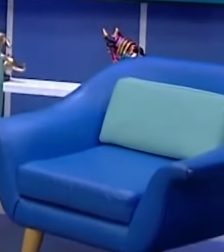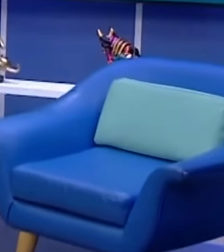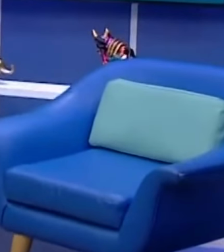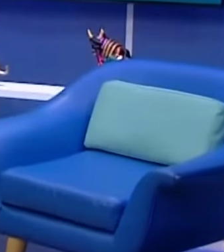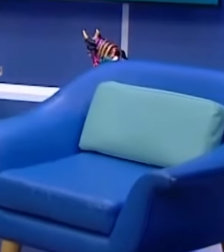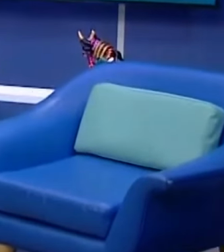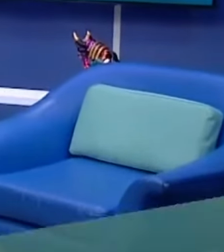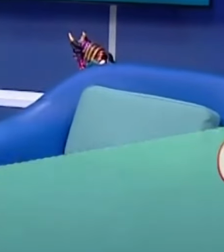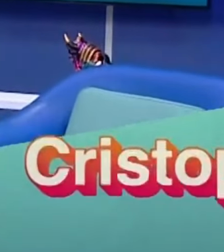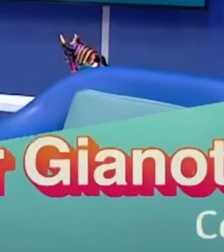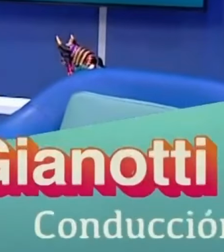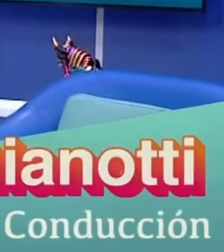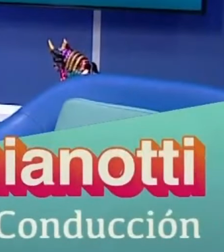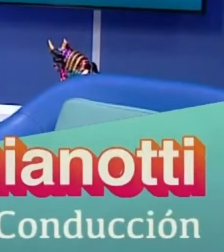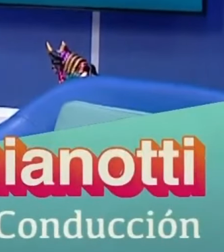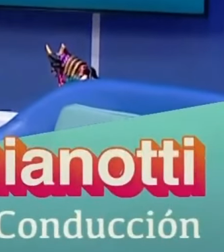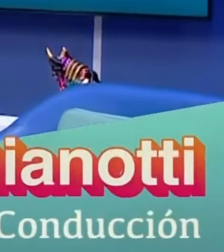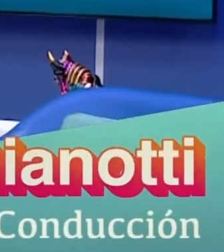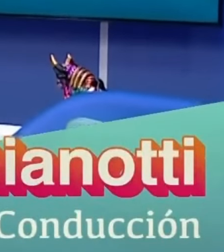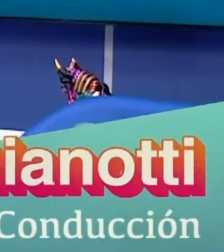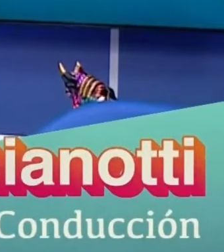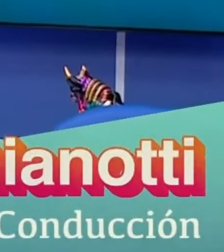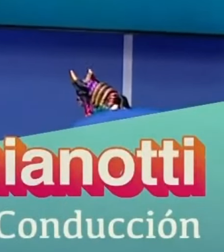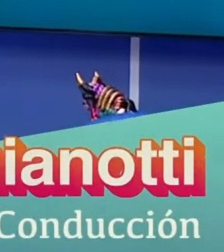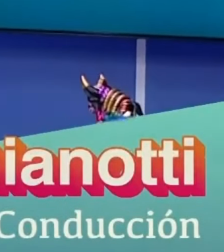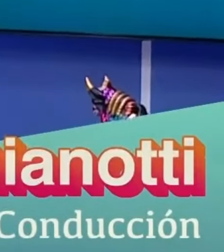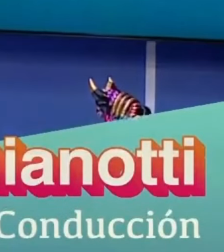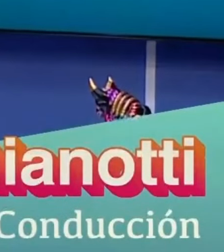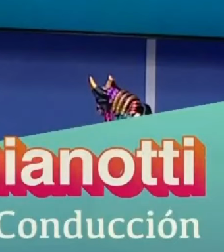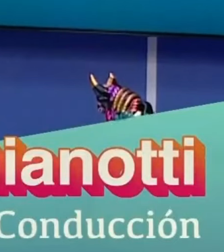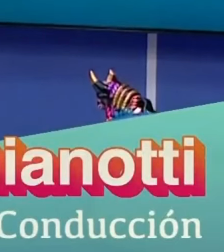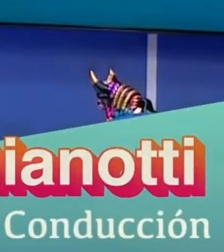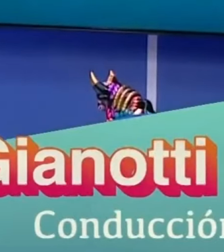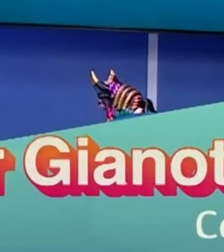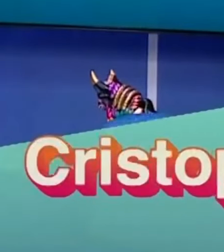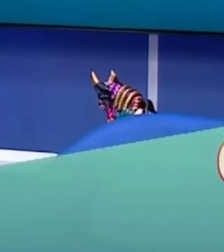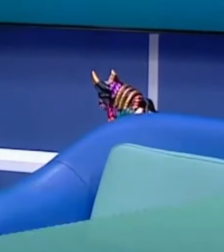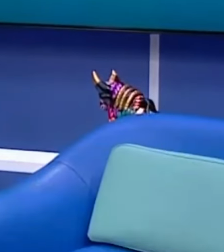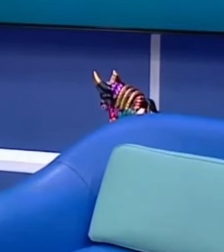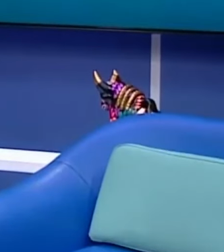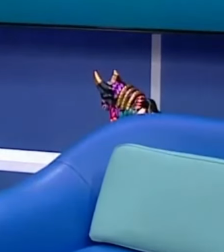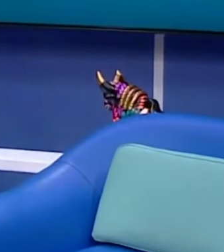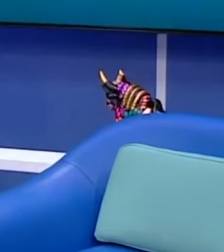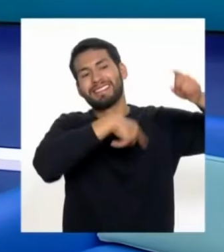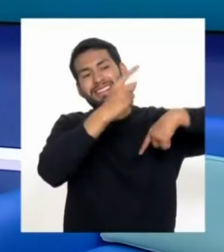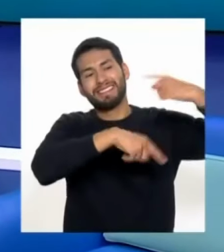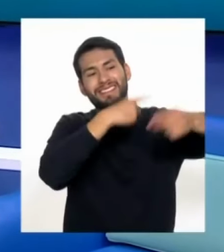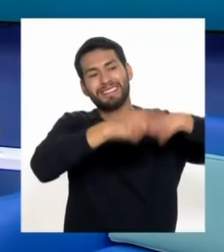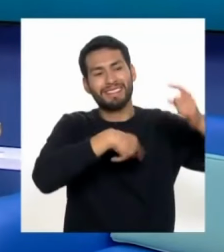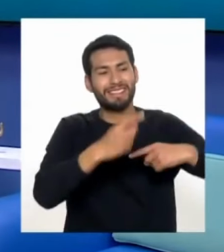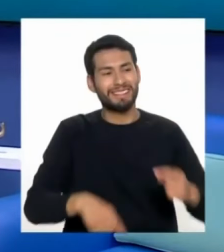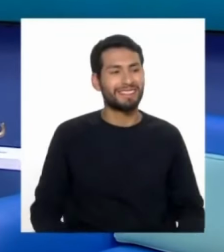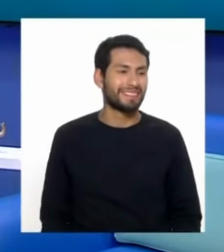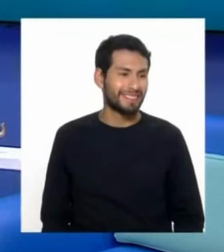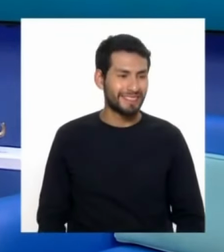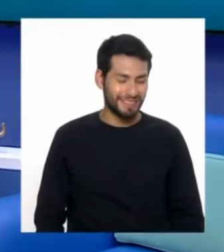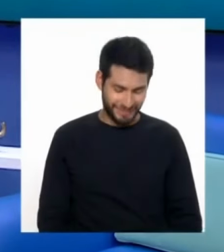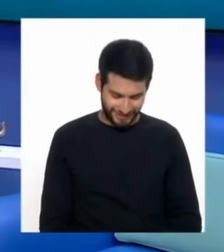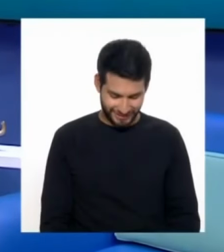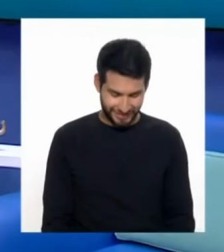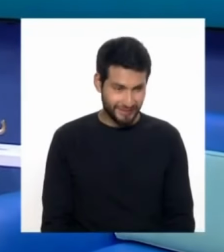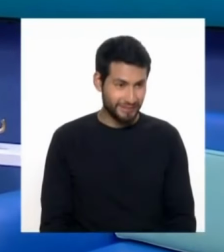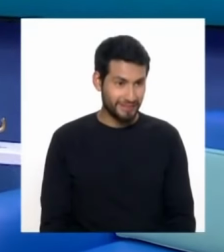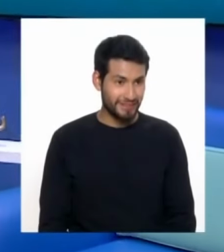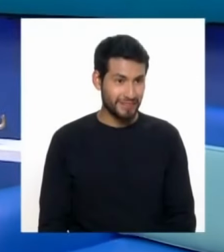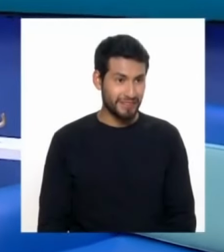Buenos días a todo el Perú, Vanesita. Buen día. ¿Qué tal? ¿Cómo estás? Muy feliz porque hoy es un día muy especial. A